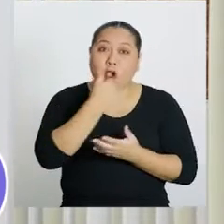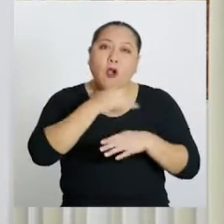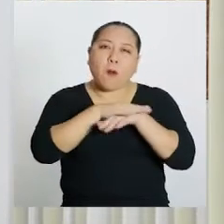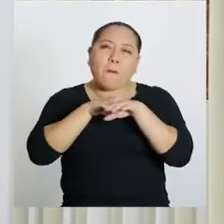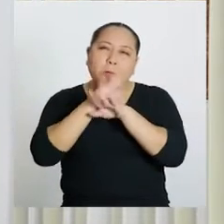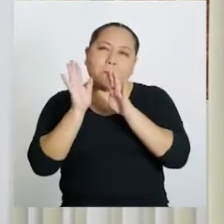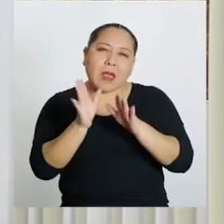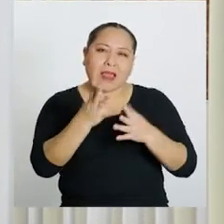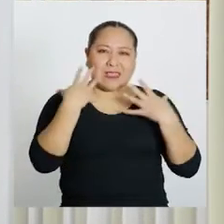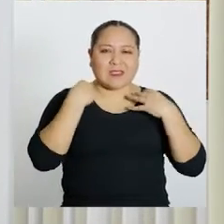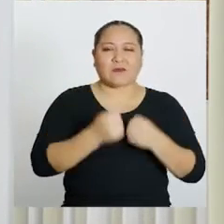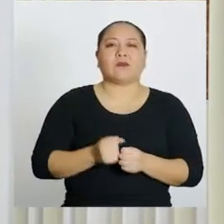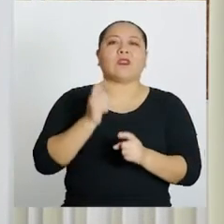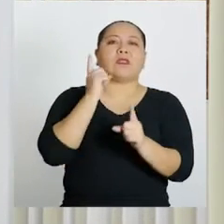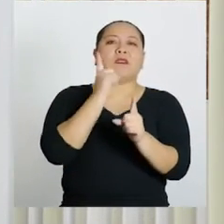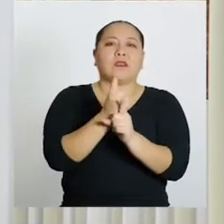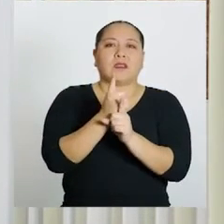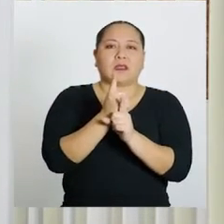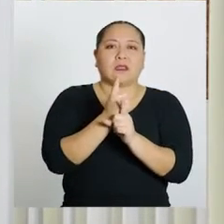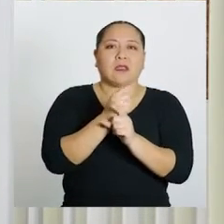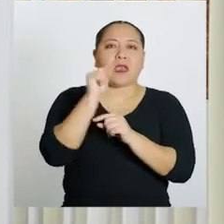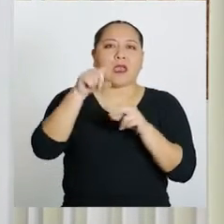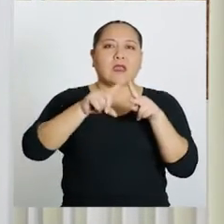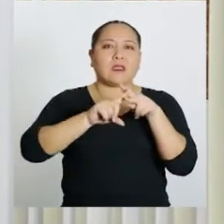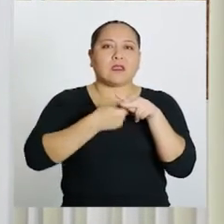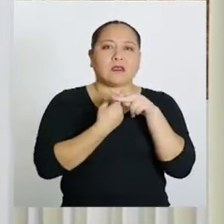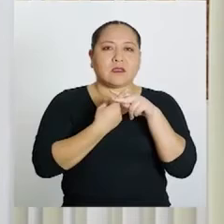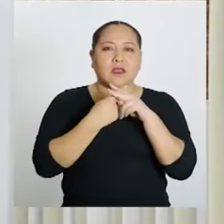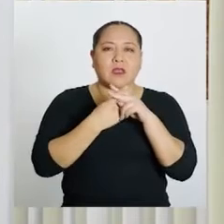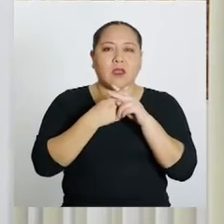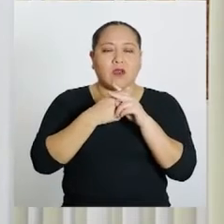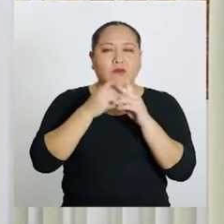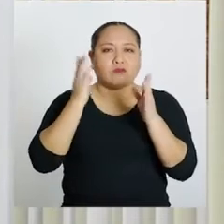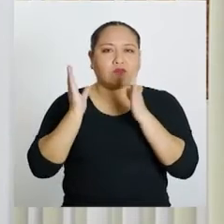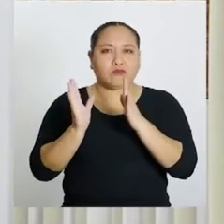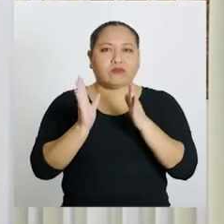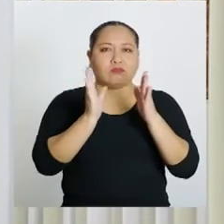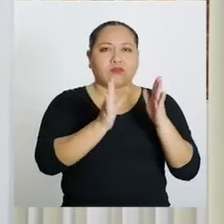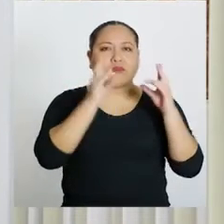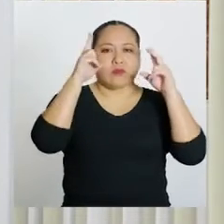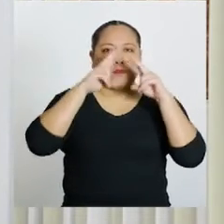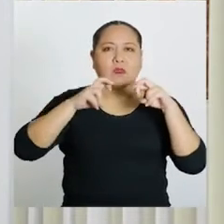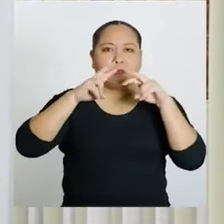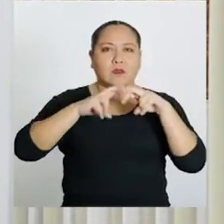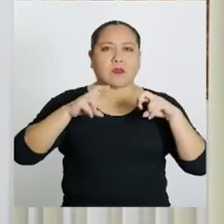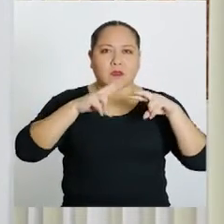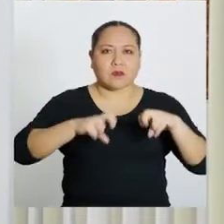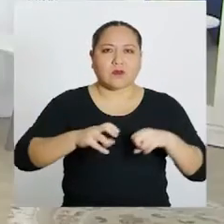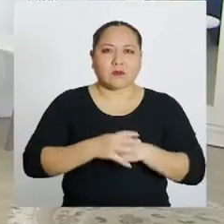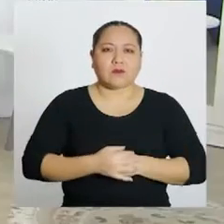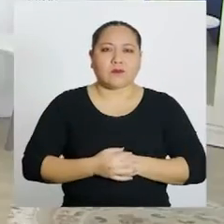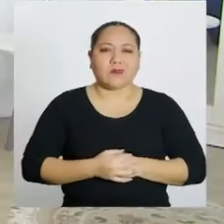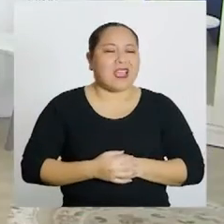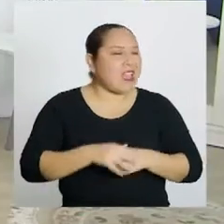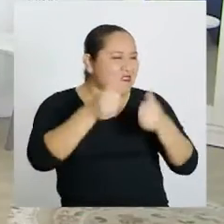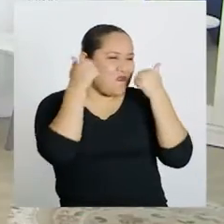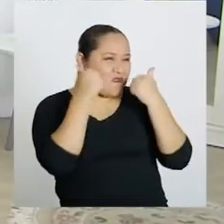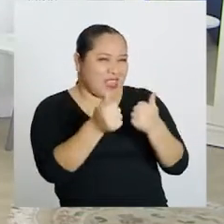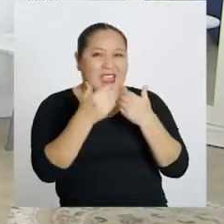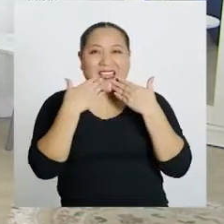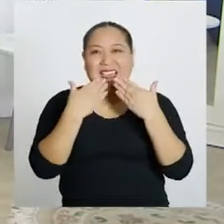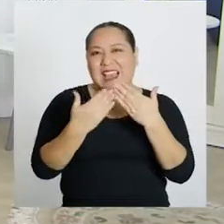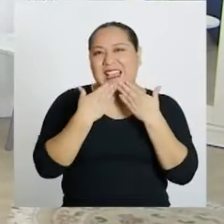de salud? ¡Excelente! Iniciando protocolos de investigación.